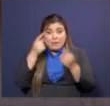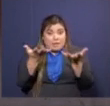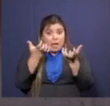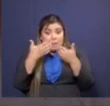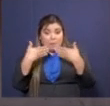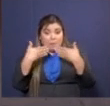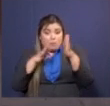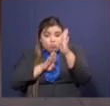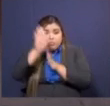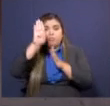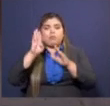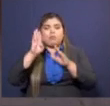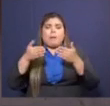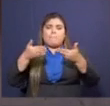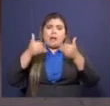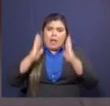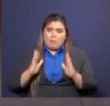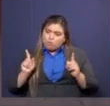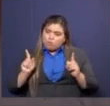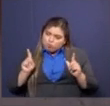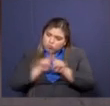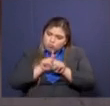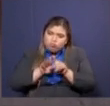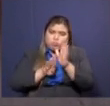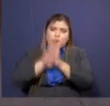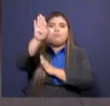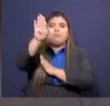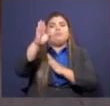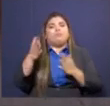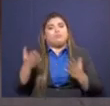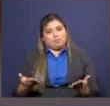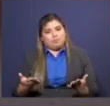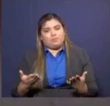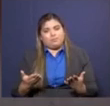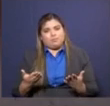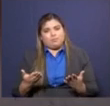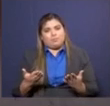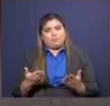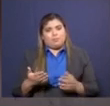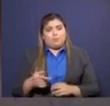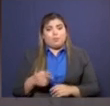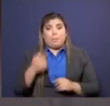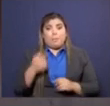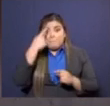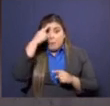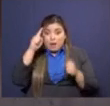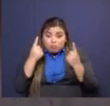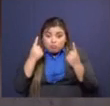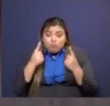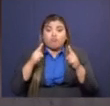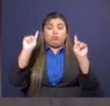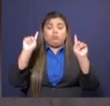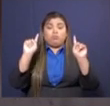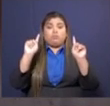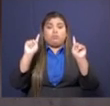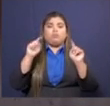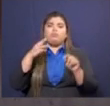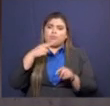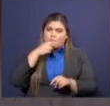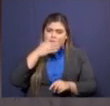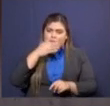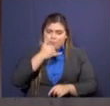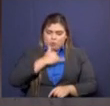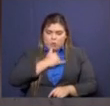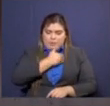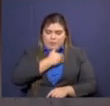Para ese propósito, cuenten conmigo, cuenten con Nito Cortizo. Hoy los